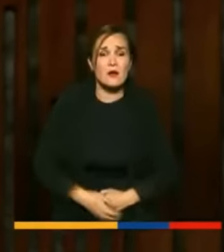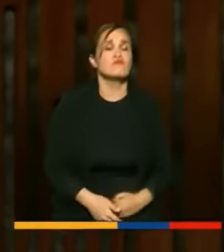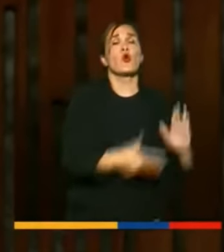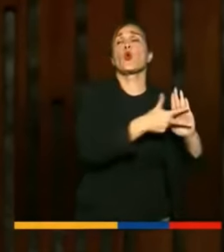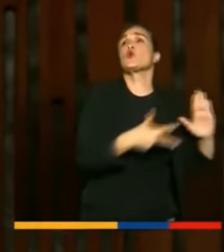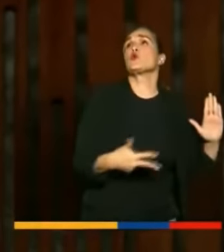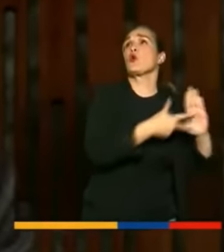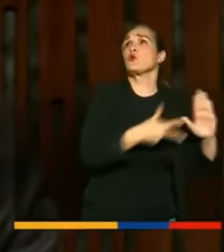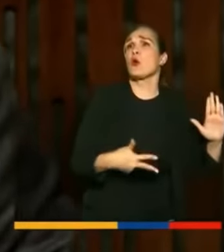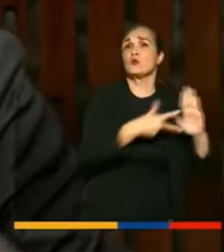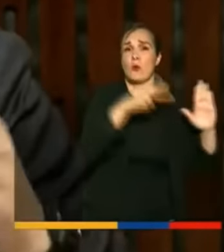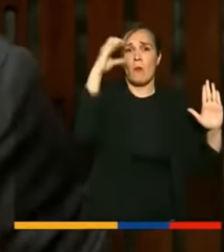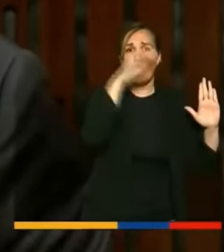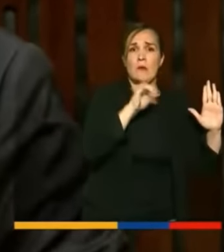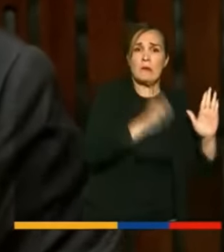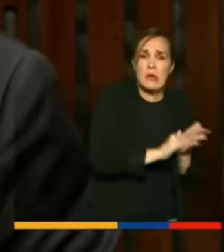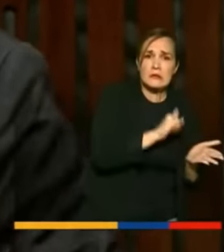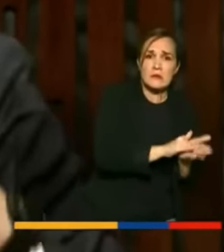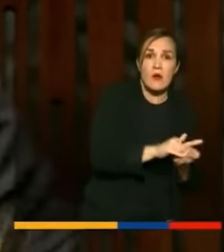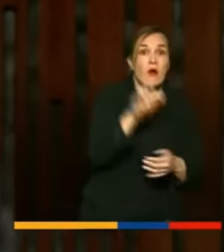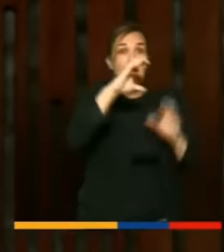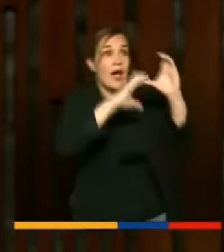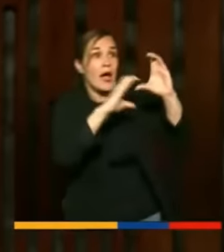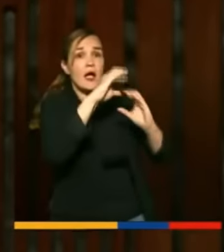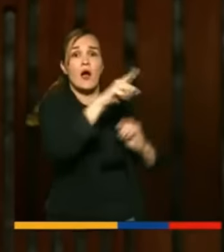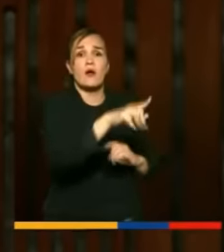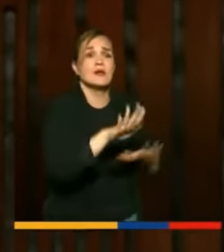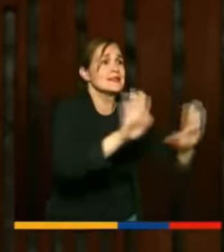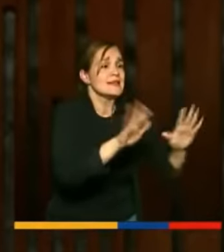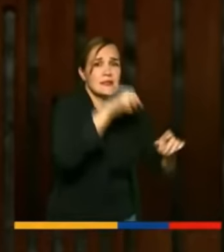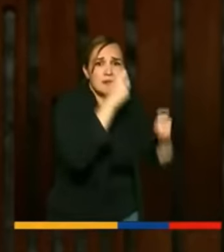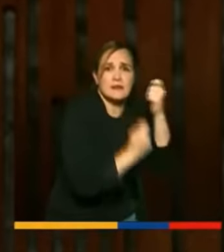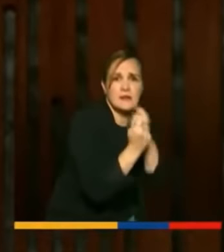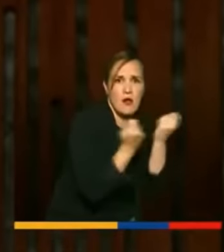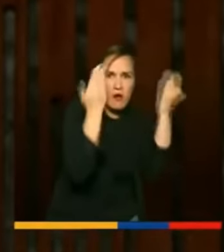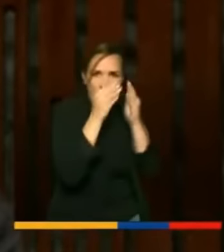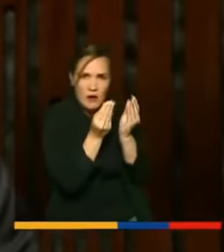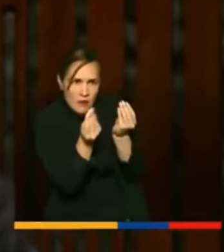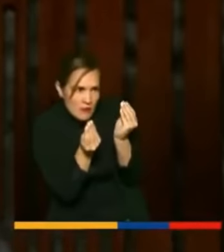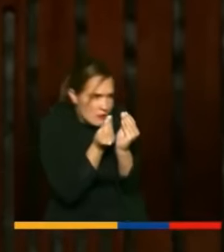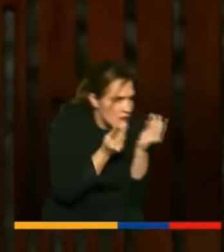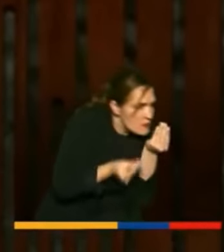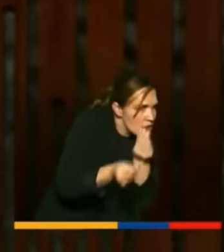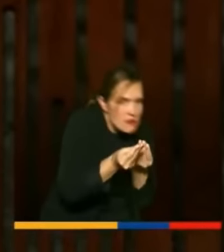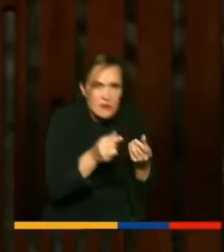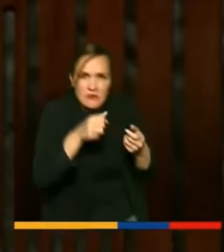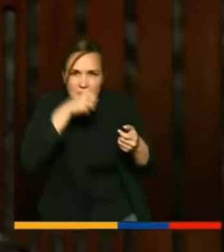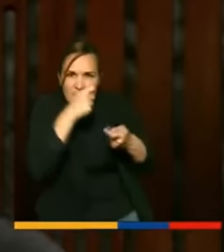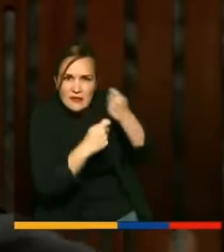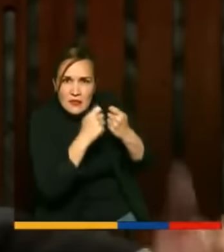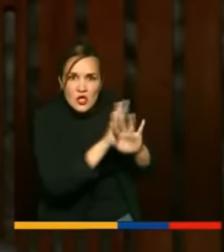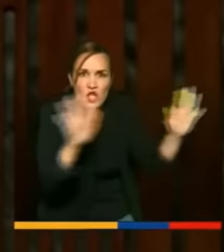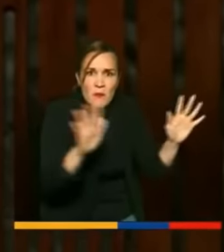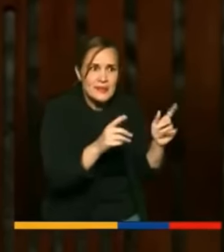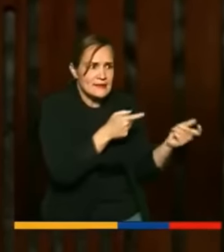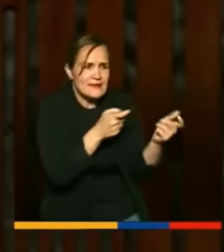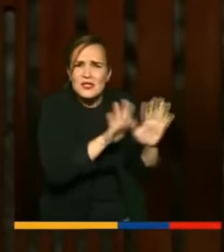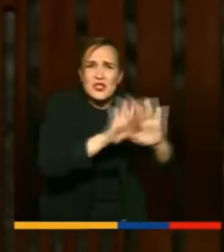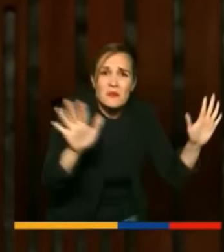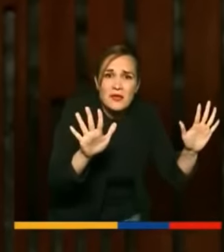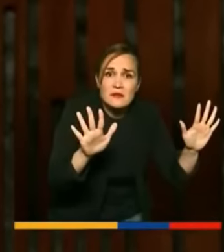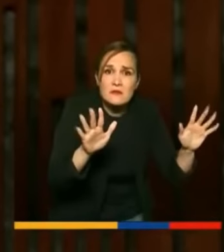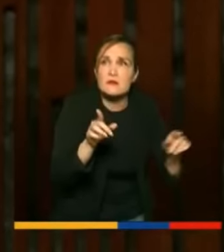constituyente, en el Cauca reclaman luchar el microtráfico y enfrentar a los criminales. Esto se repite en todo el